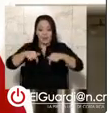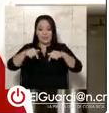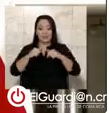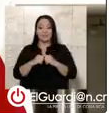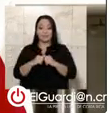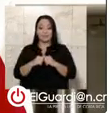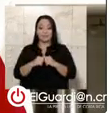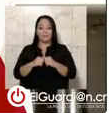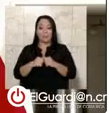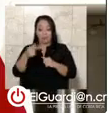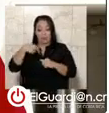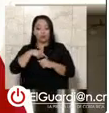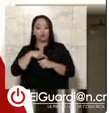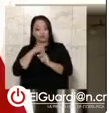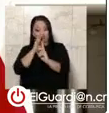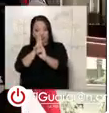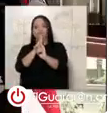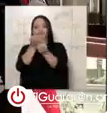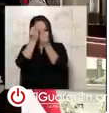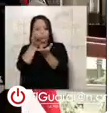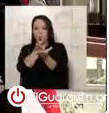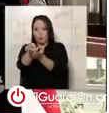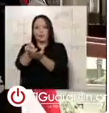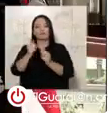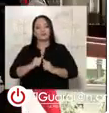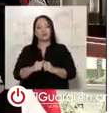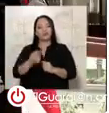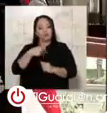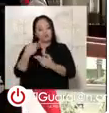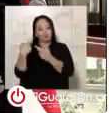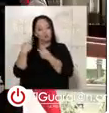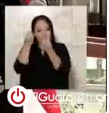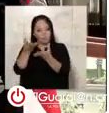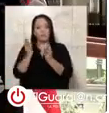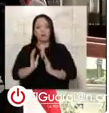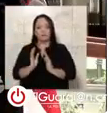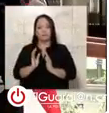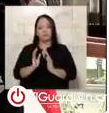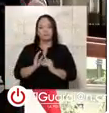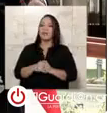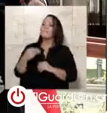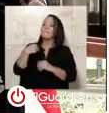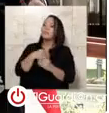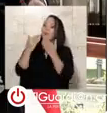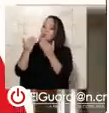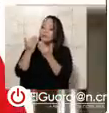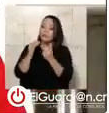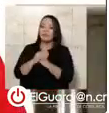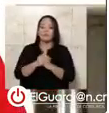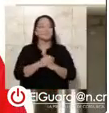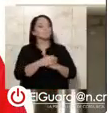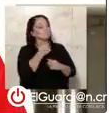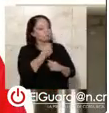es honesta y directa, y nosotros tenemos la obligación de rendir cuentas. Así es, señor. Ministros, muchísimas gracias. A la orden. No